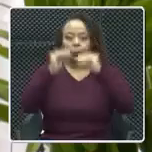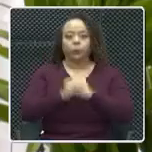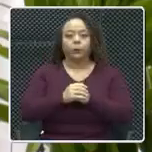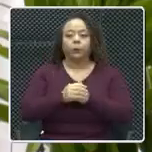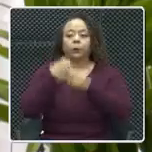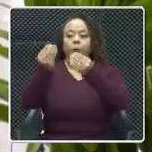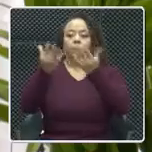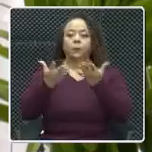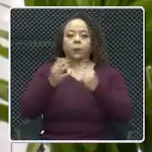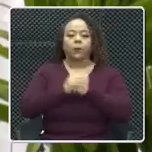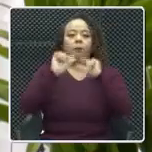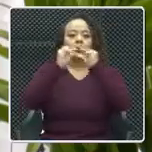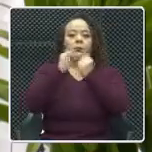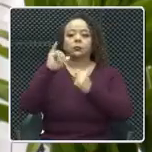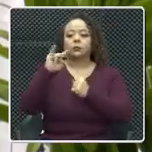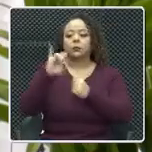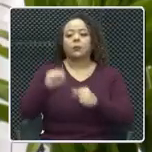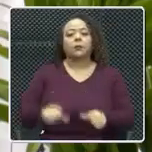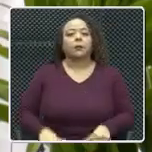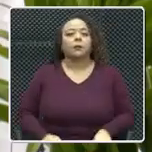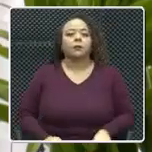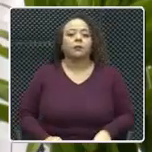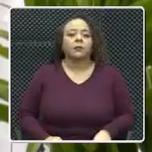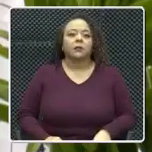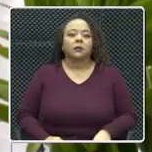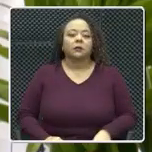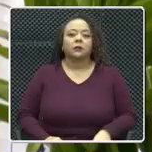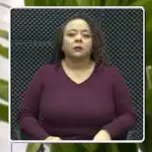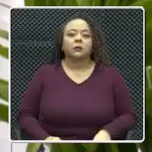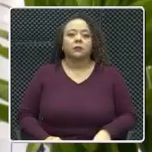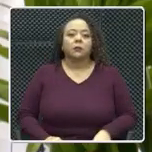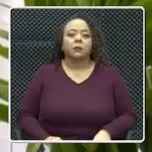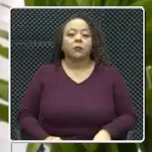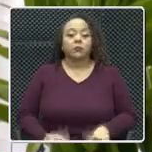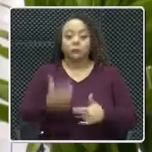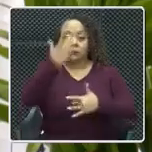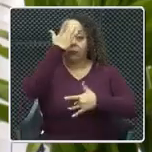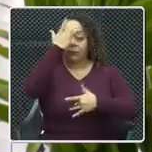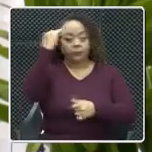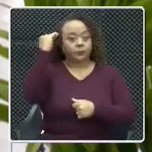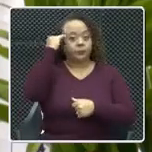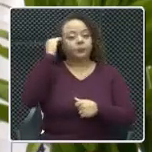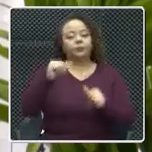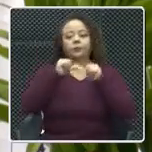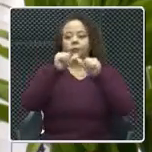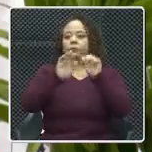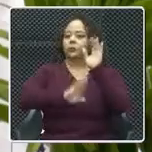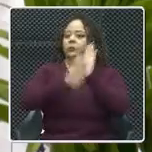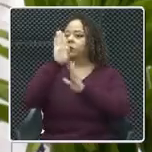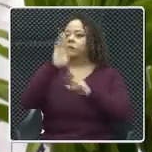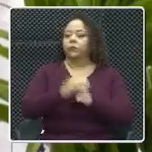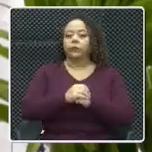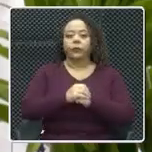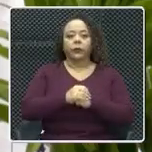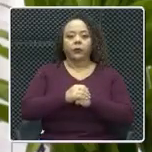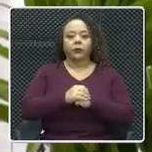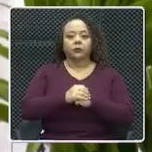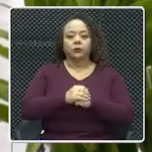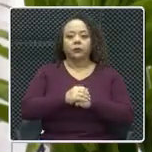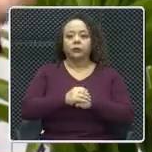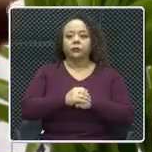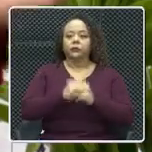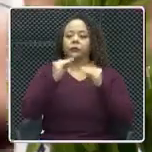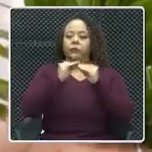brinda Grupo INS, las enfermedades mentales siguen disparadas con más